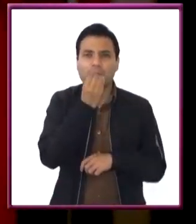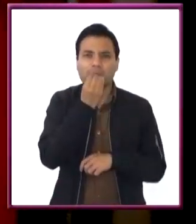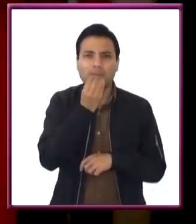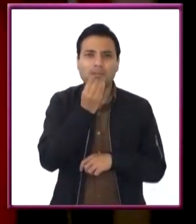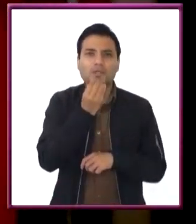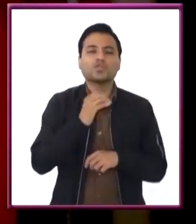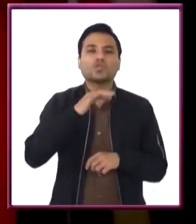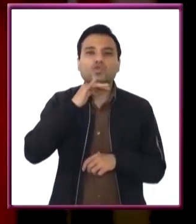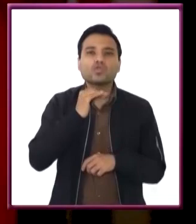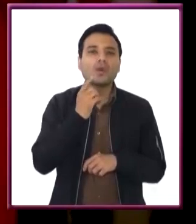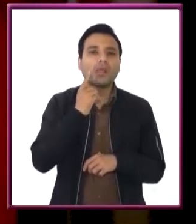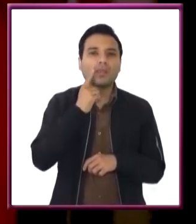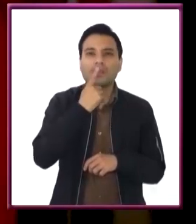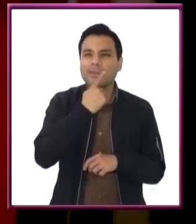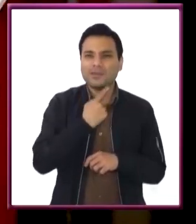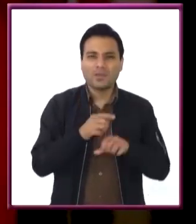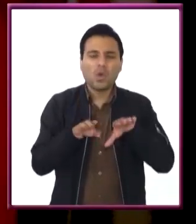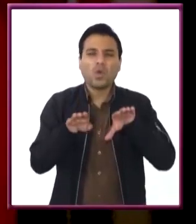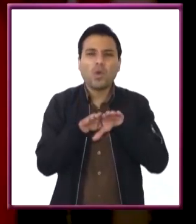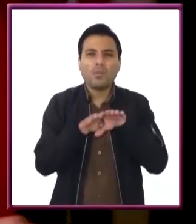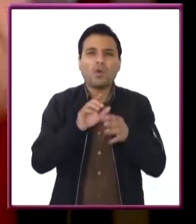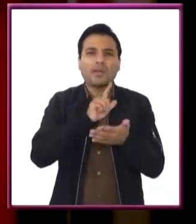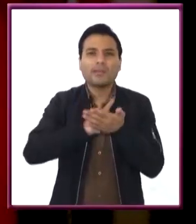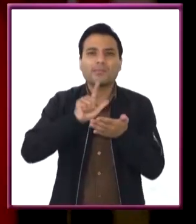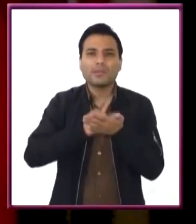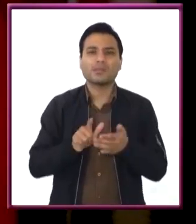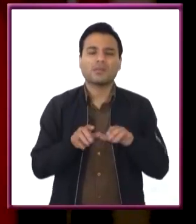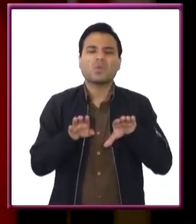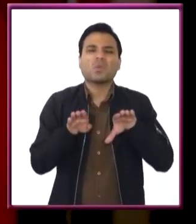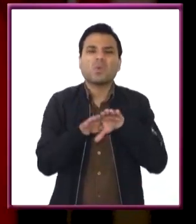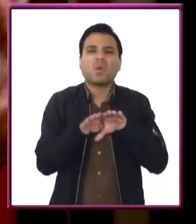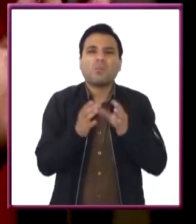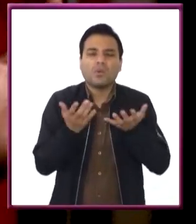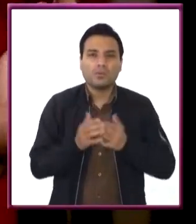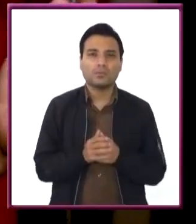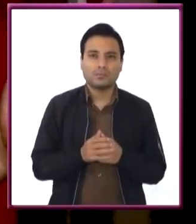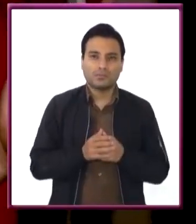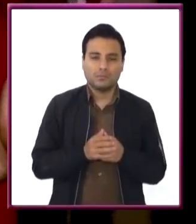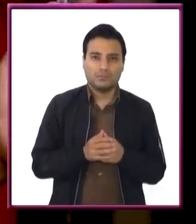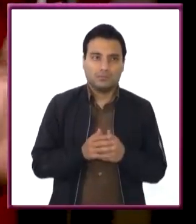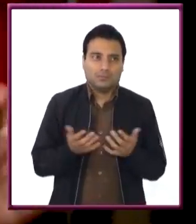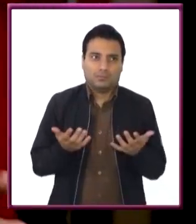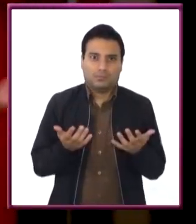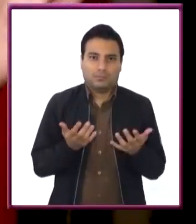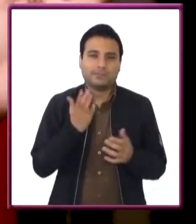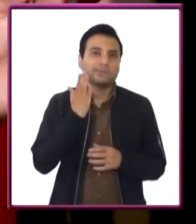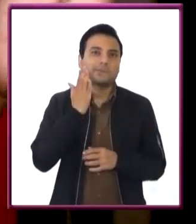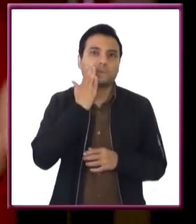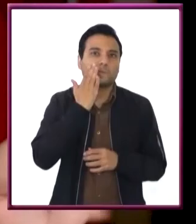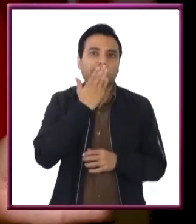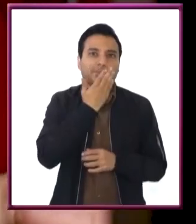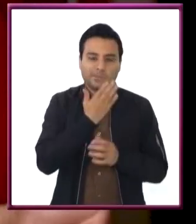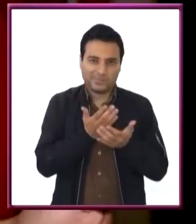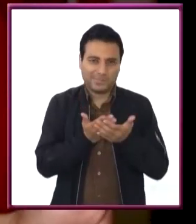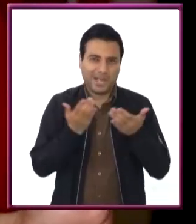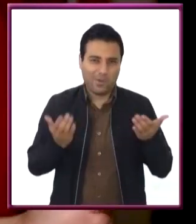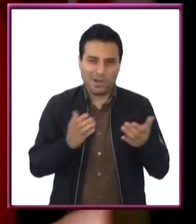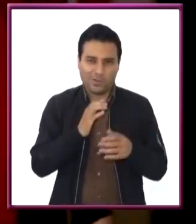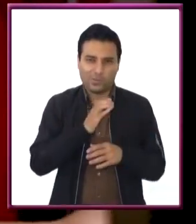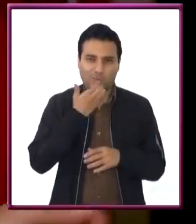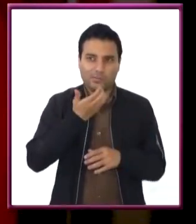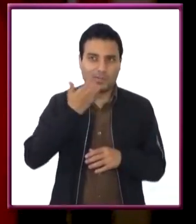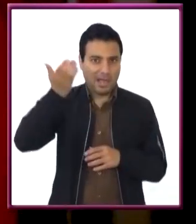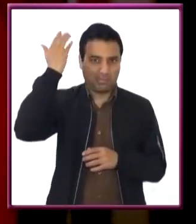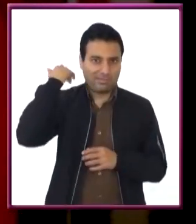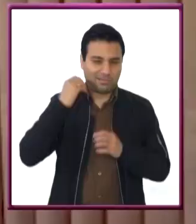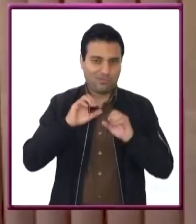hacían para limpiarse la boca o la cara, etcétera, cuando estaban ingiriendo alimentos? Pues porque las servilletas, este invento que ahora se nos hace tan cotidiano, pues